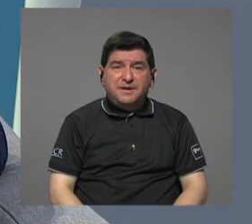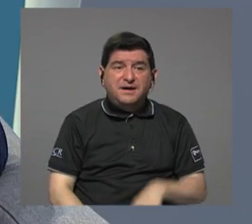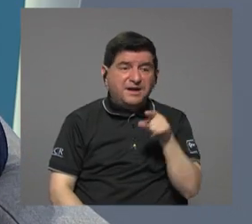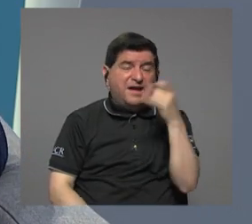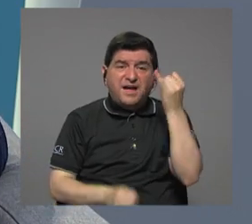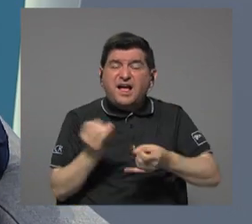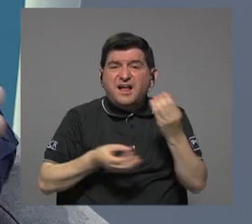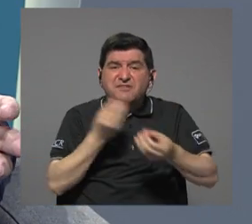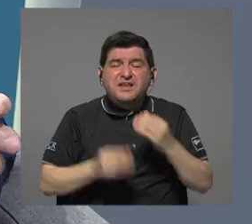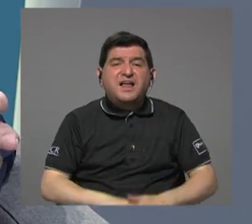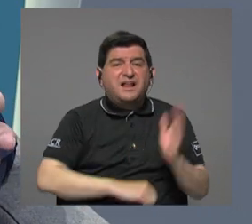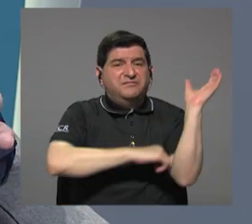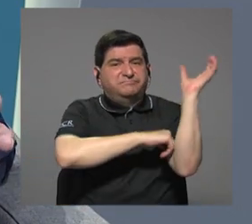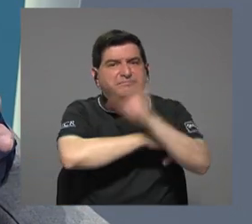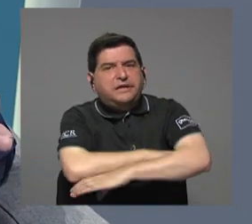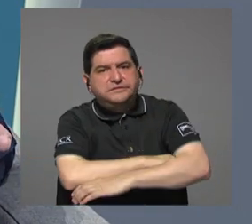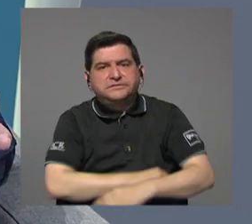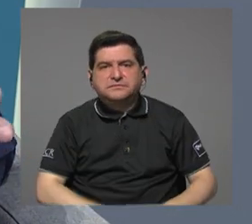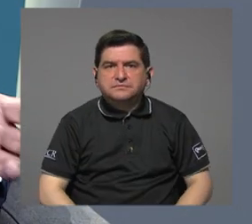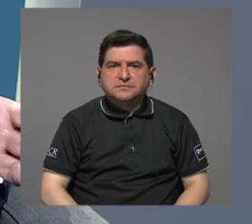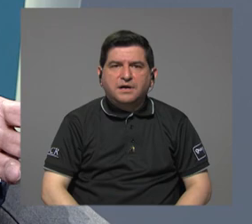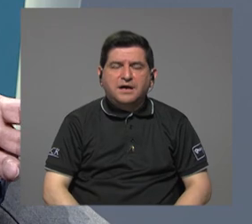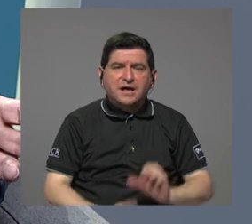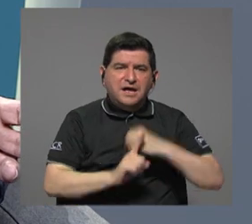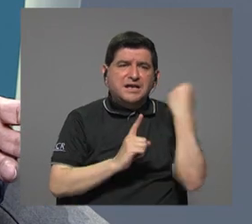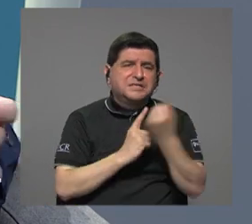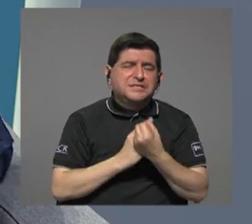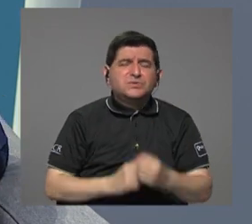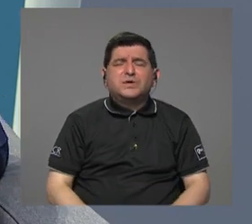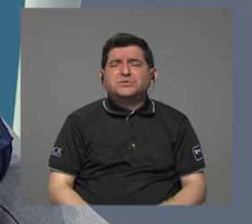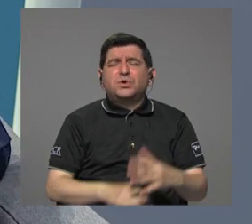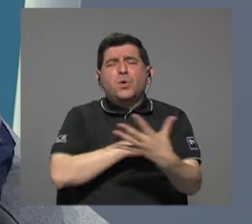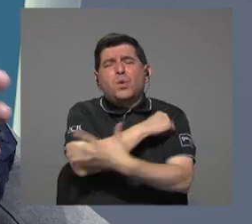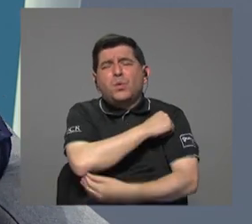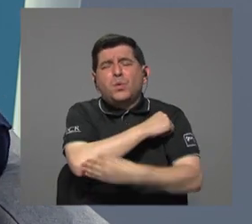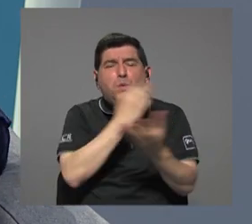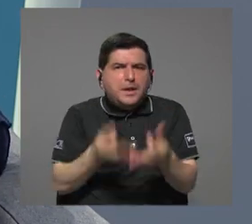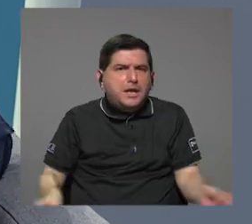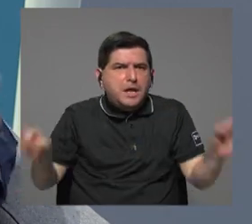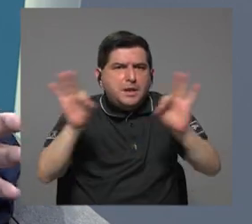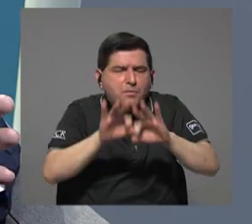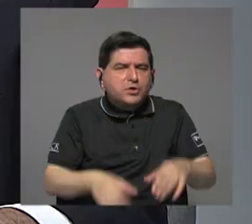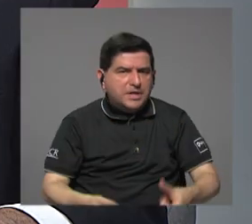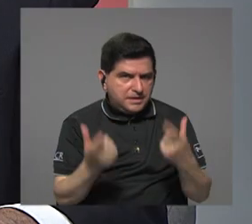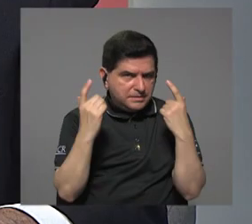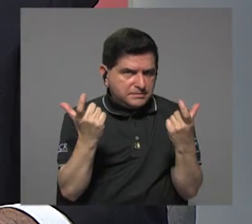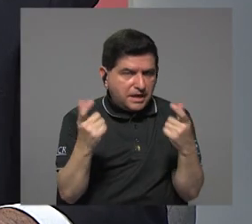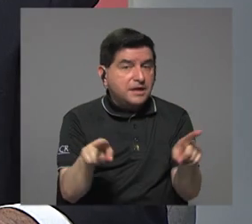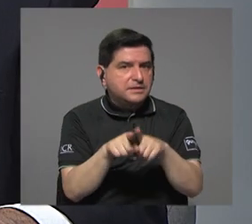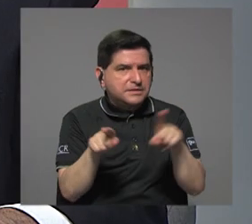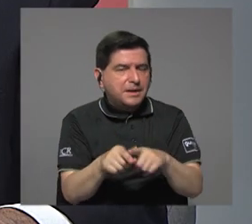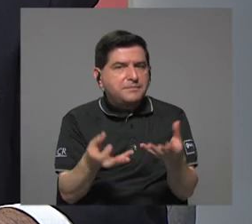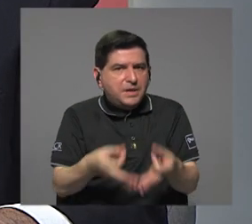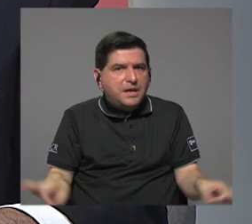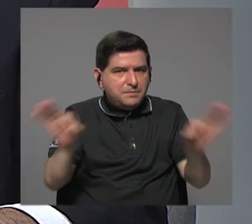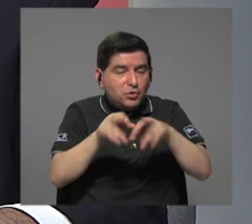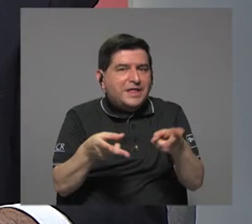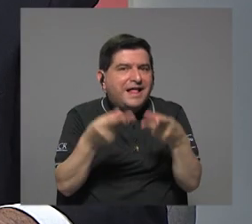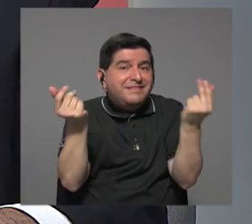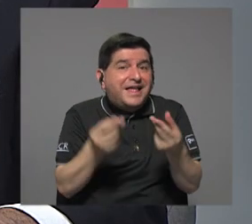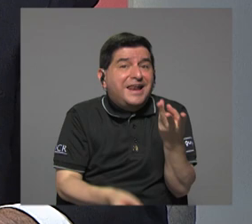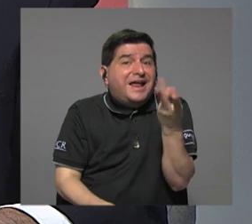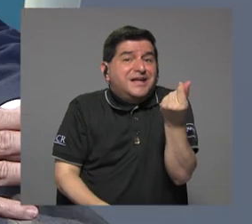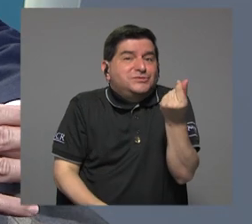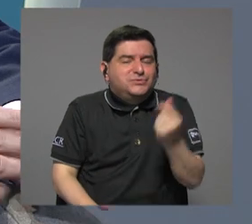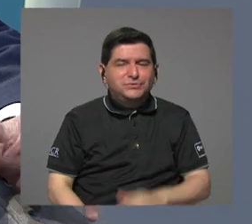hacer al final es condenarnos a una a un estado de pobreza no solamente es importante lo que se gana es importante lo que se gasta y si